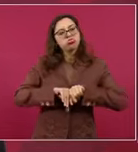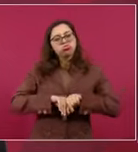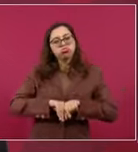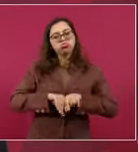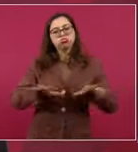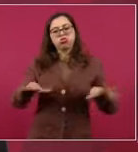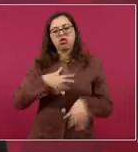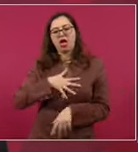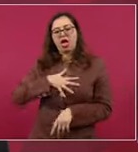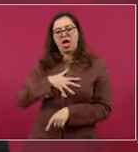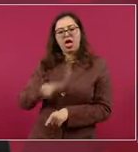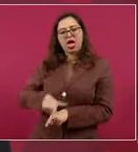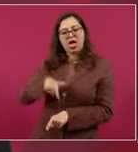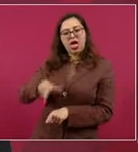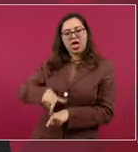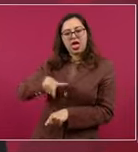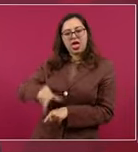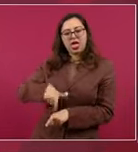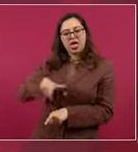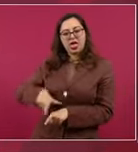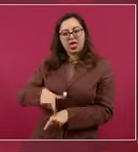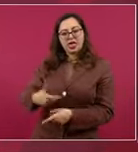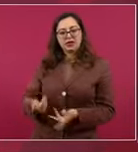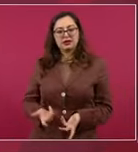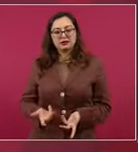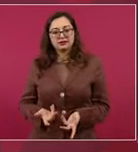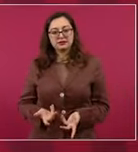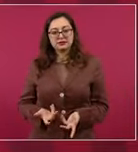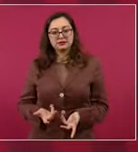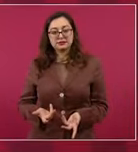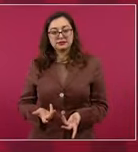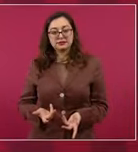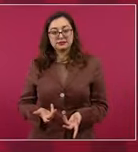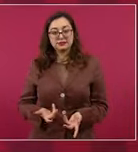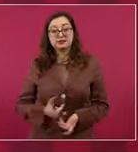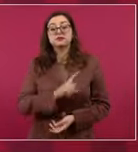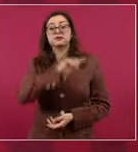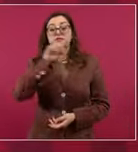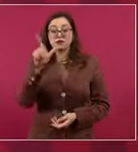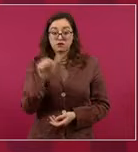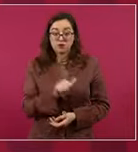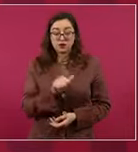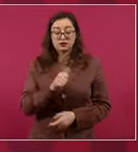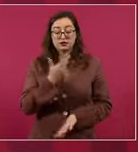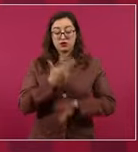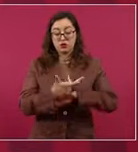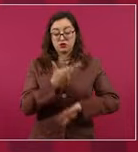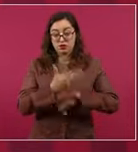Y al día siguiente declaró el embajador de Estados Unidos